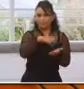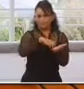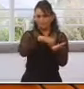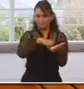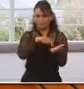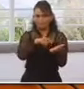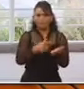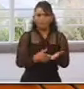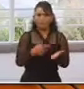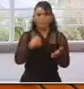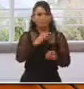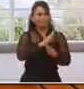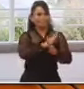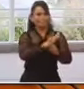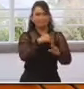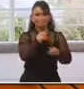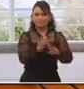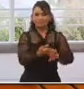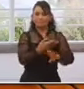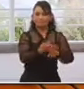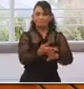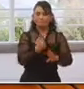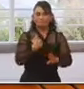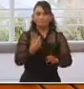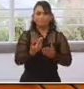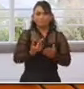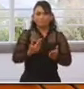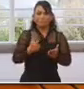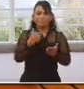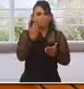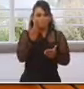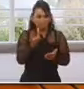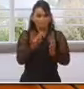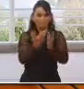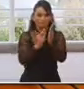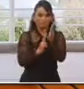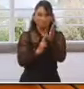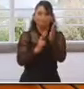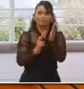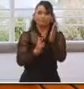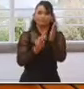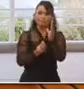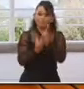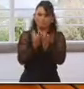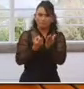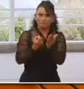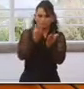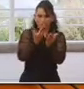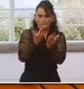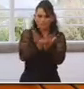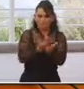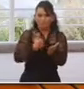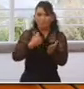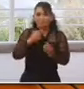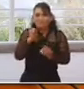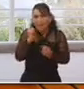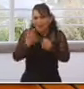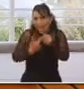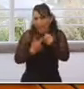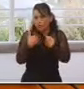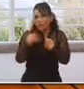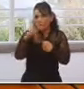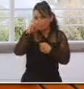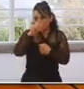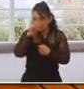ayuntamiento, me permito exponer los siguientes comentarios al respecto de la aprobación del nuevo reglamento del órgano interno de control del municipio de Querétaro, que me